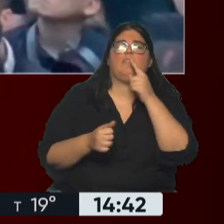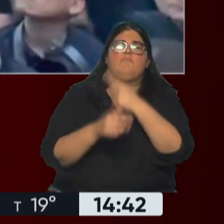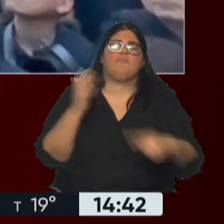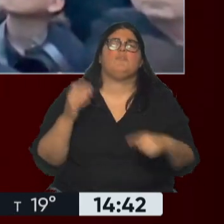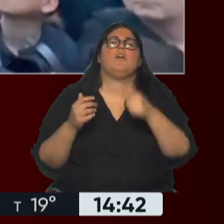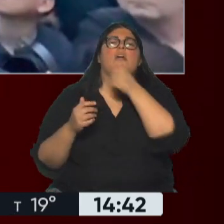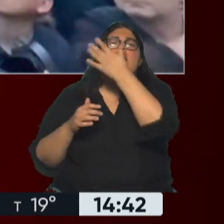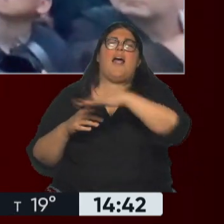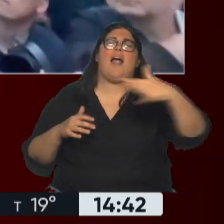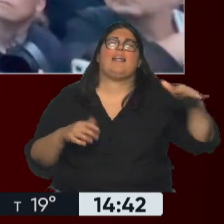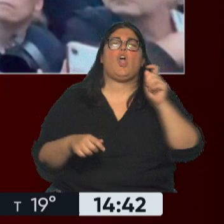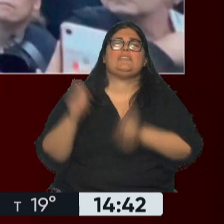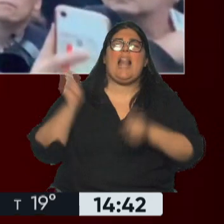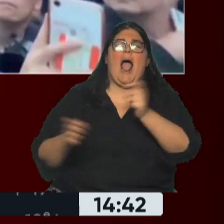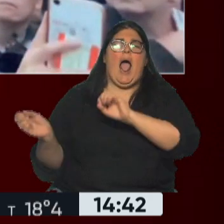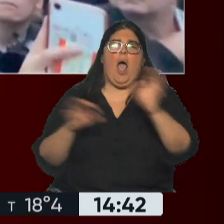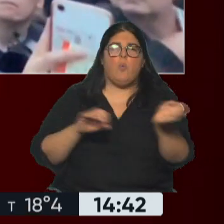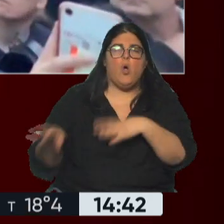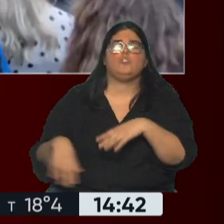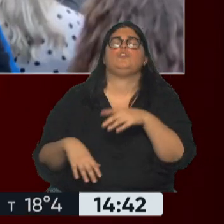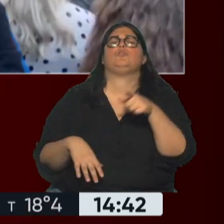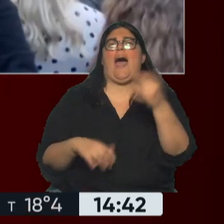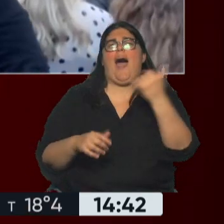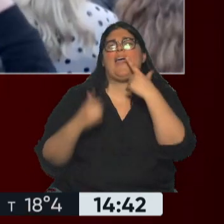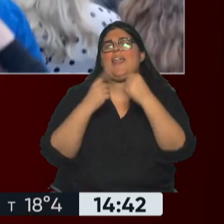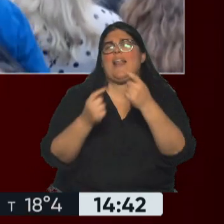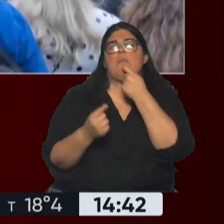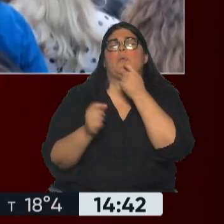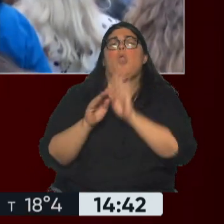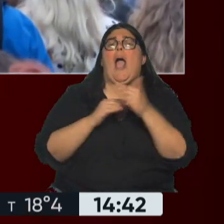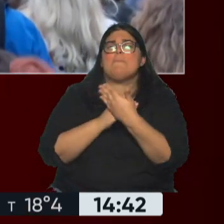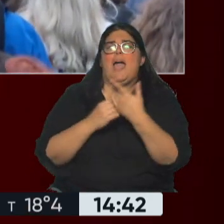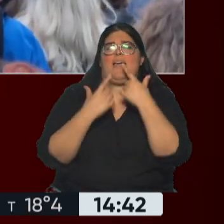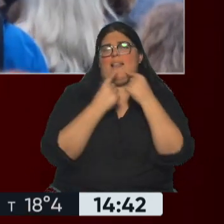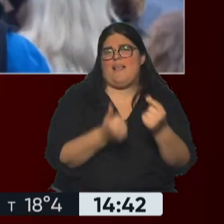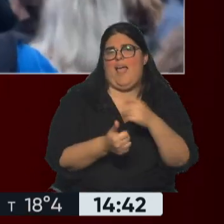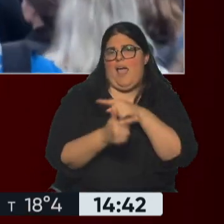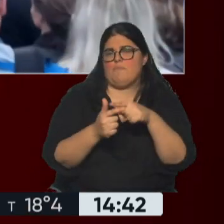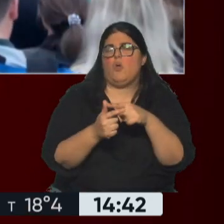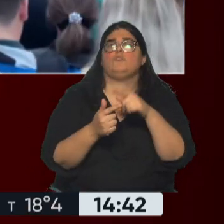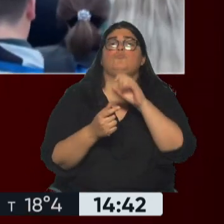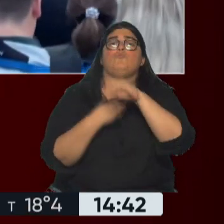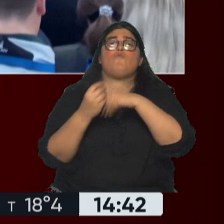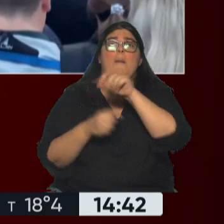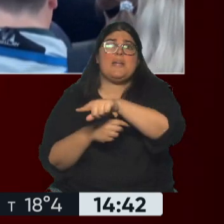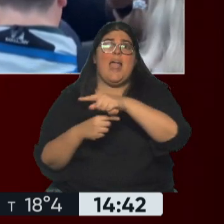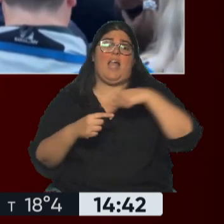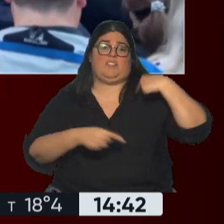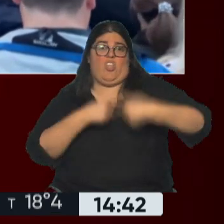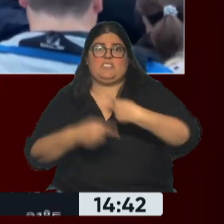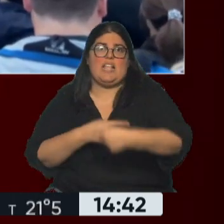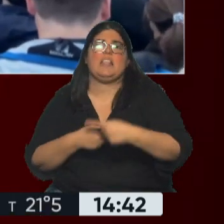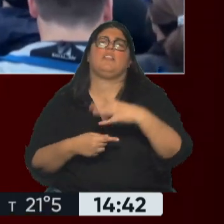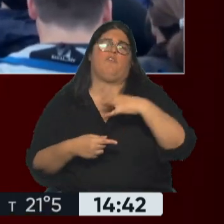y por este tema tienen reclamos, por ejemplo, países como Jamaica, que justamente sus familiares y descendientes